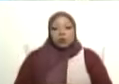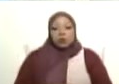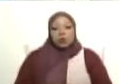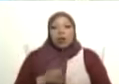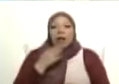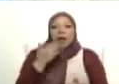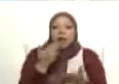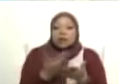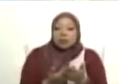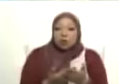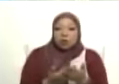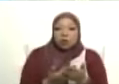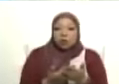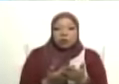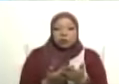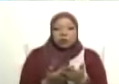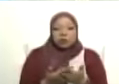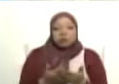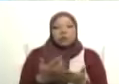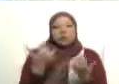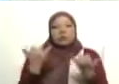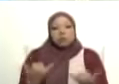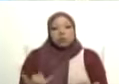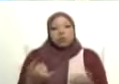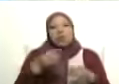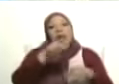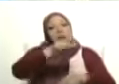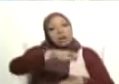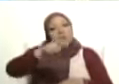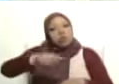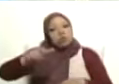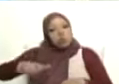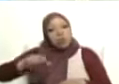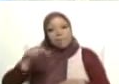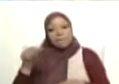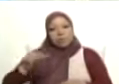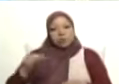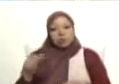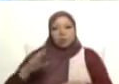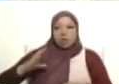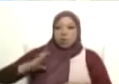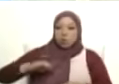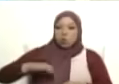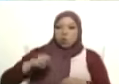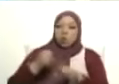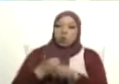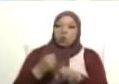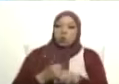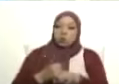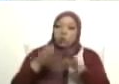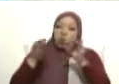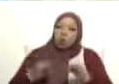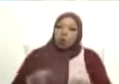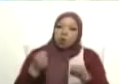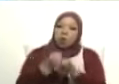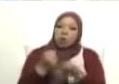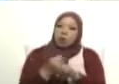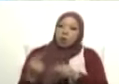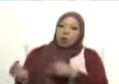Agradecemos efusivamente a los órganos de seguridad ciudadana, ya que nos apoyaron con 52 mil